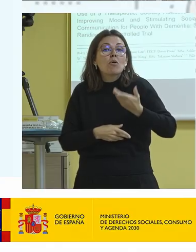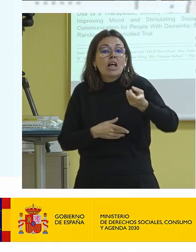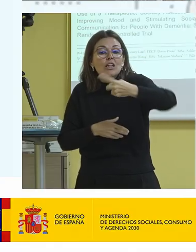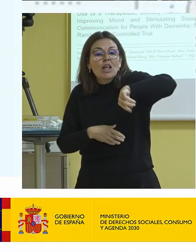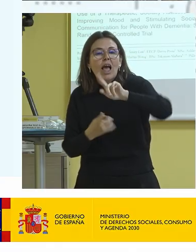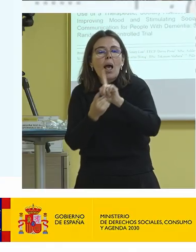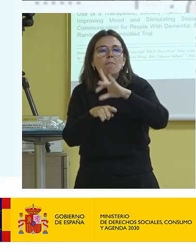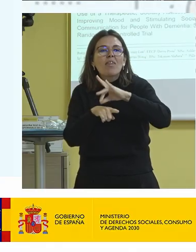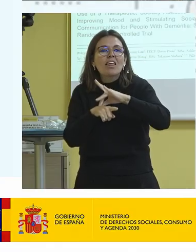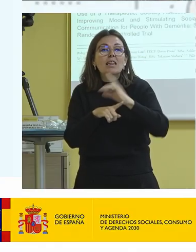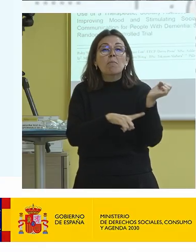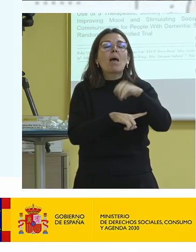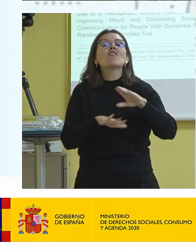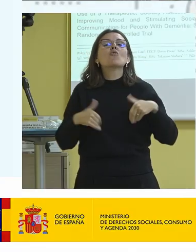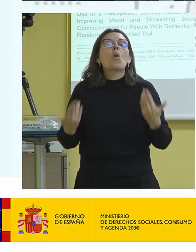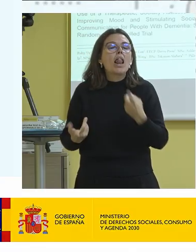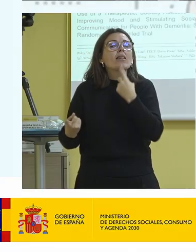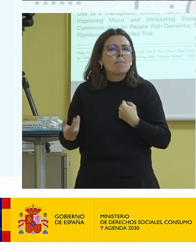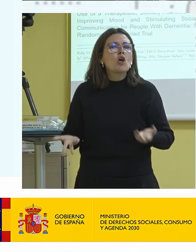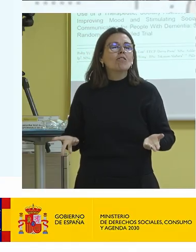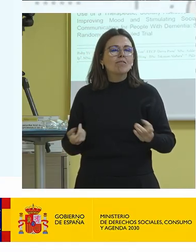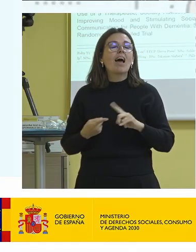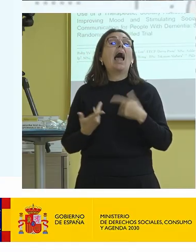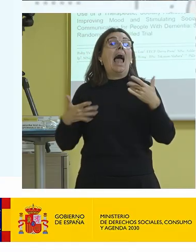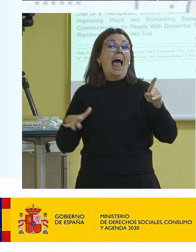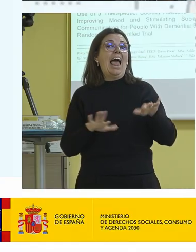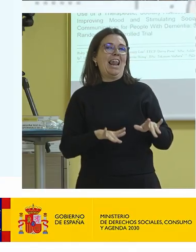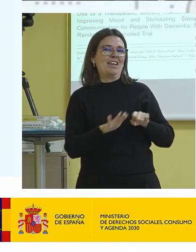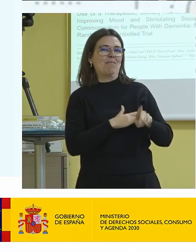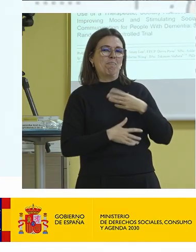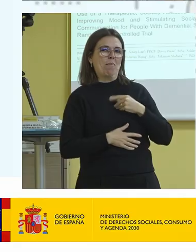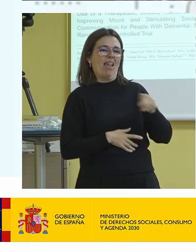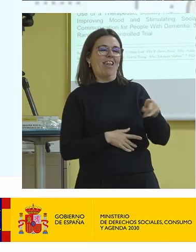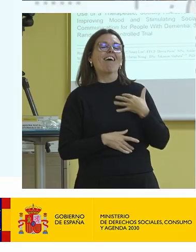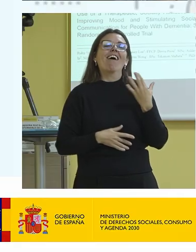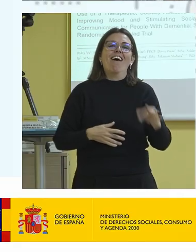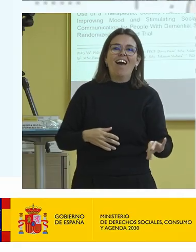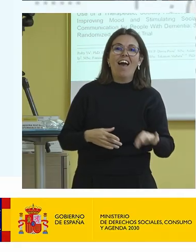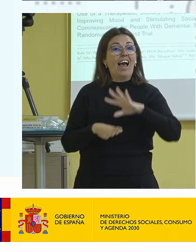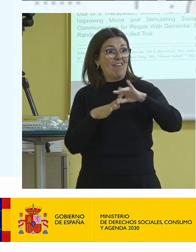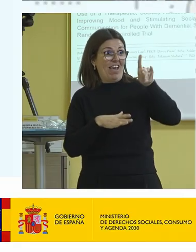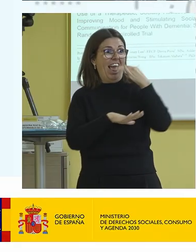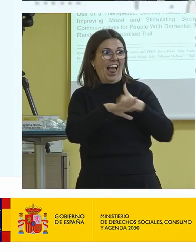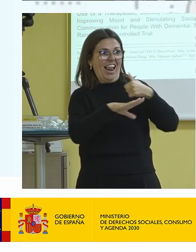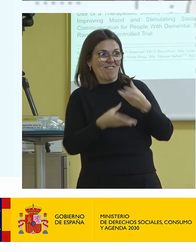con tu paciente? Venga, dímelo tú, Shibata, ¿qué es? Ah, hacer trabajo administrativo, ¿verdad? Hacerle café al jefe.